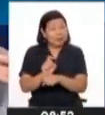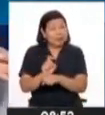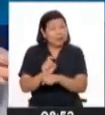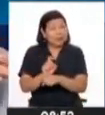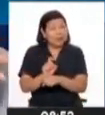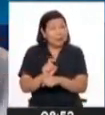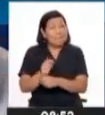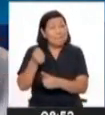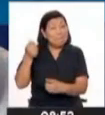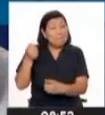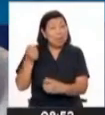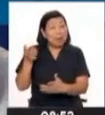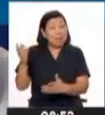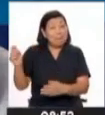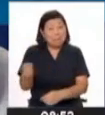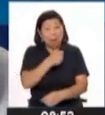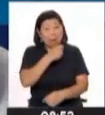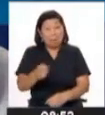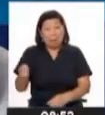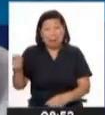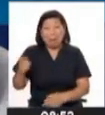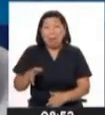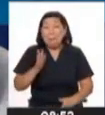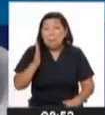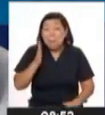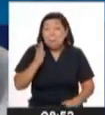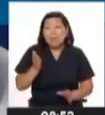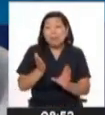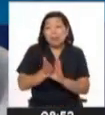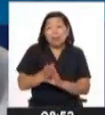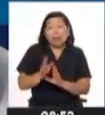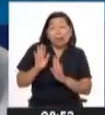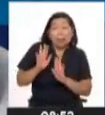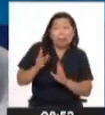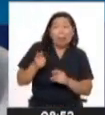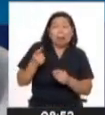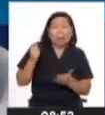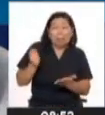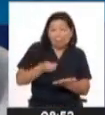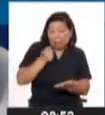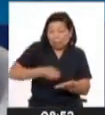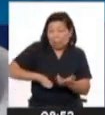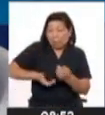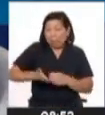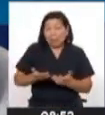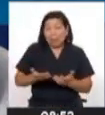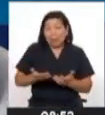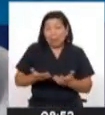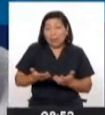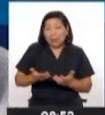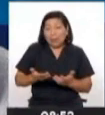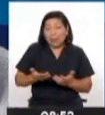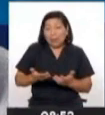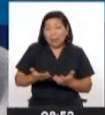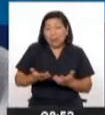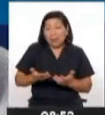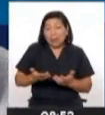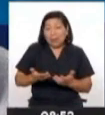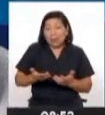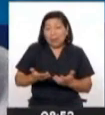violencia física, ¿no? Y no solamente la física, la psicológica, adjetivos, calificativos, que de pronto